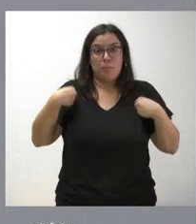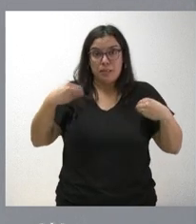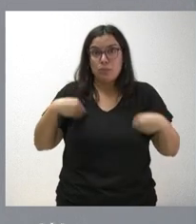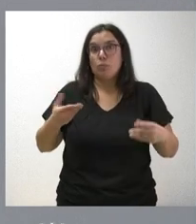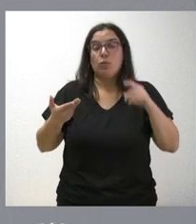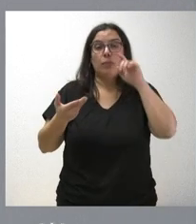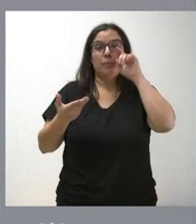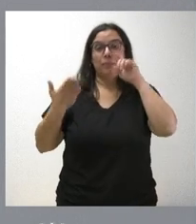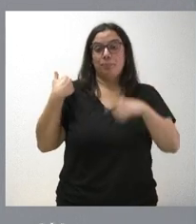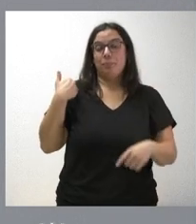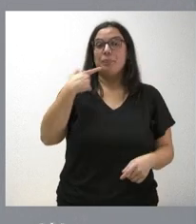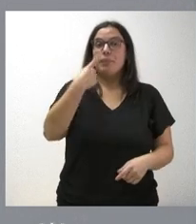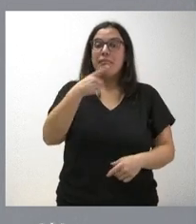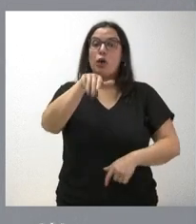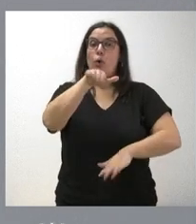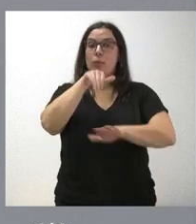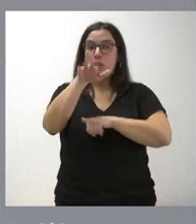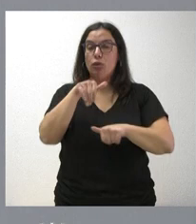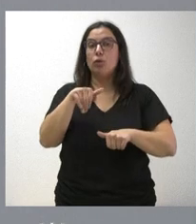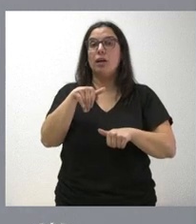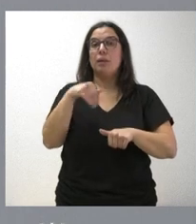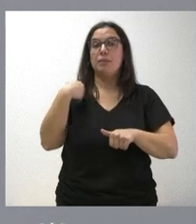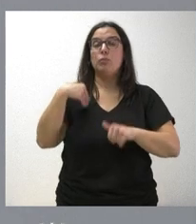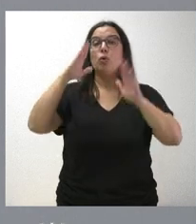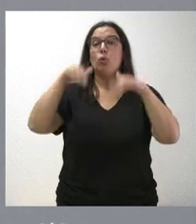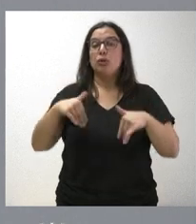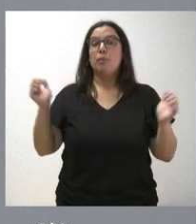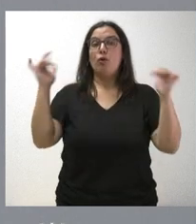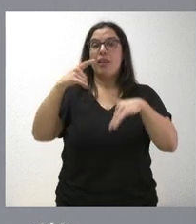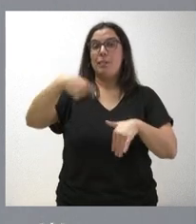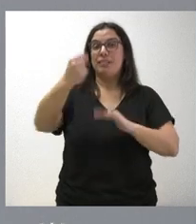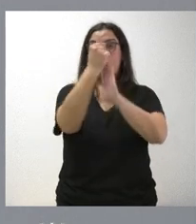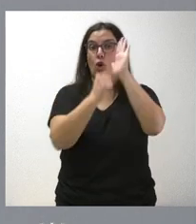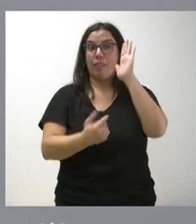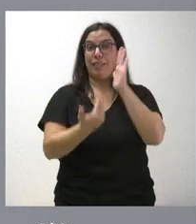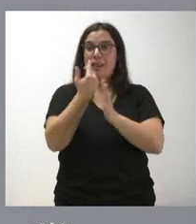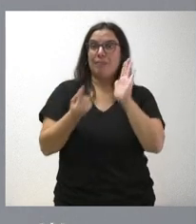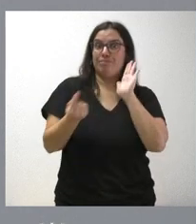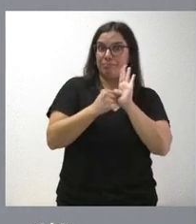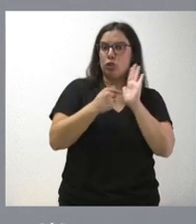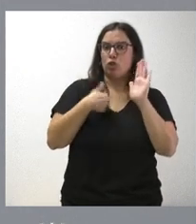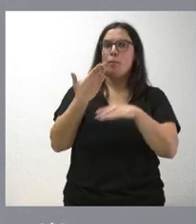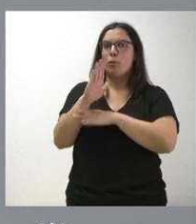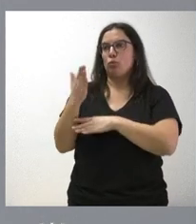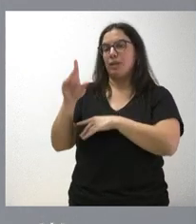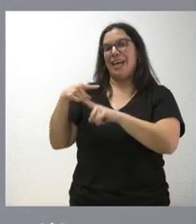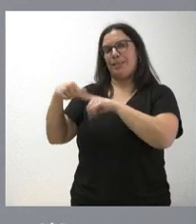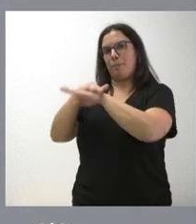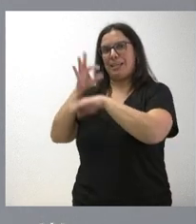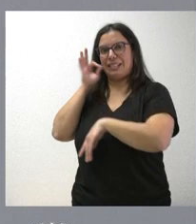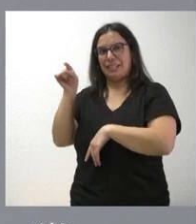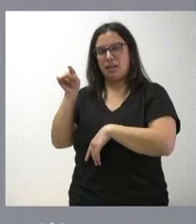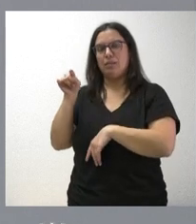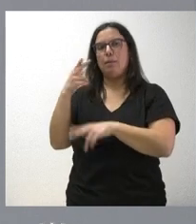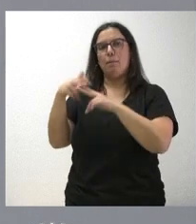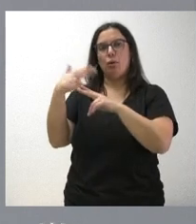fijó la convocatoria de la última conferencia de presidentes de del orden del día propuse que este era uno de los temas lo propuse la anterior ministra de política